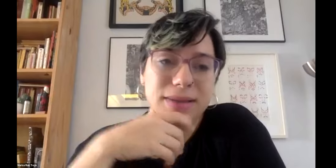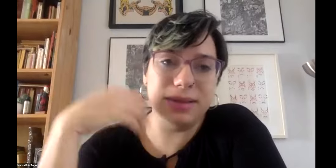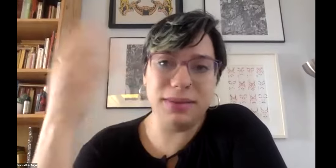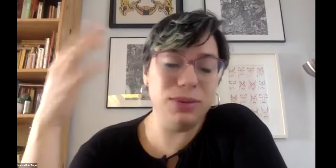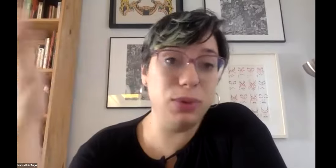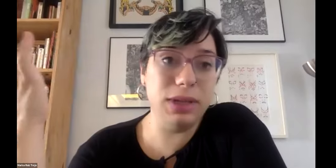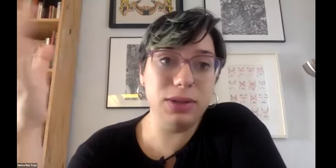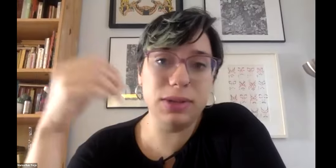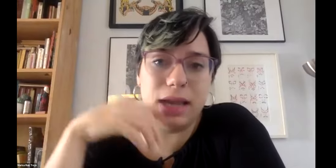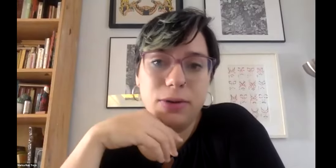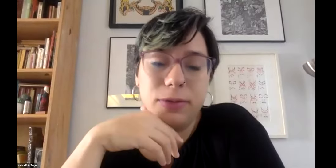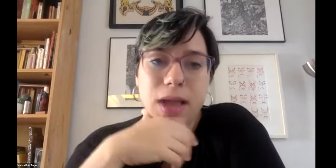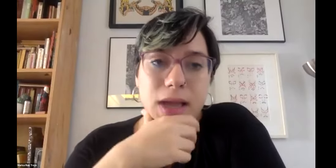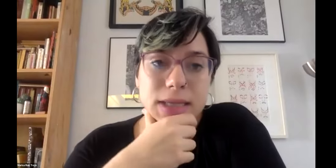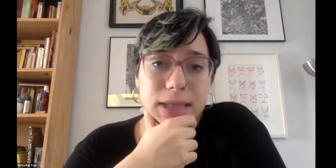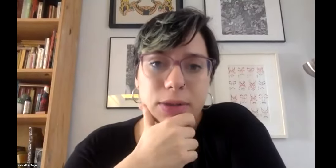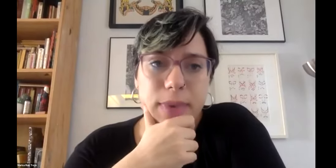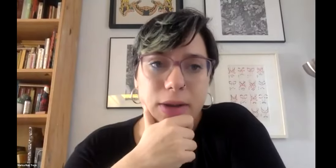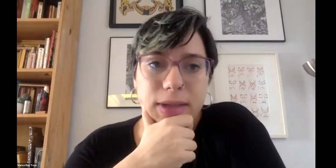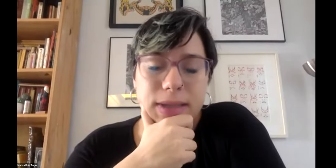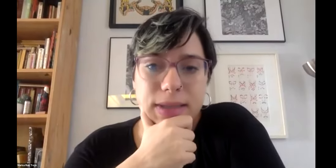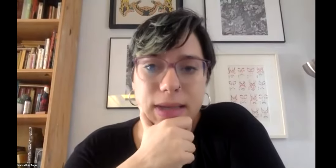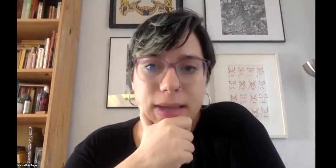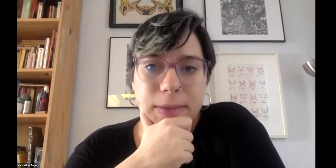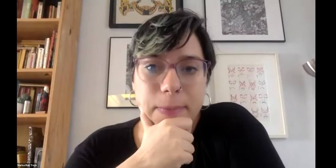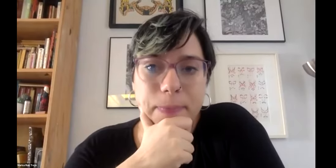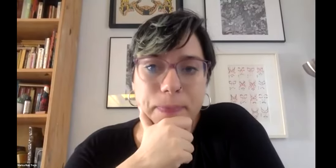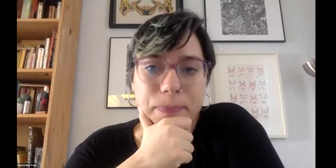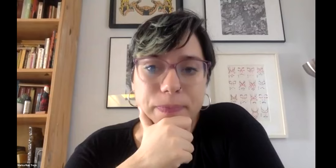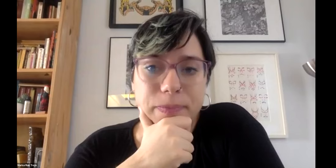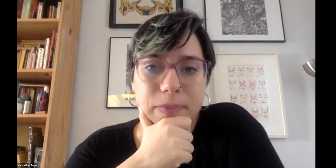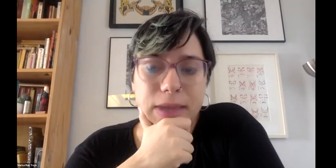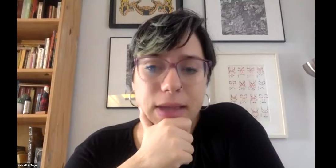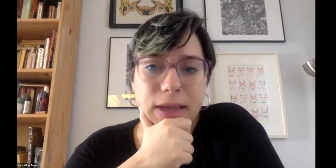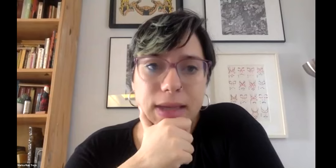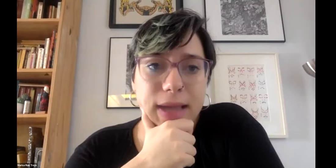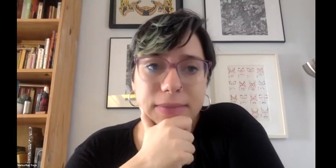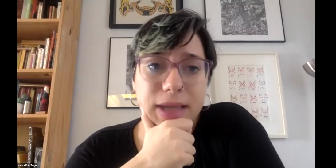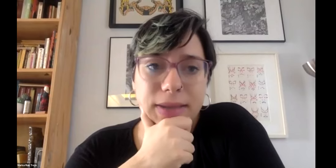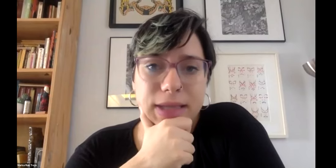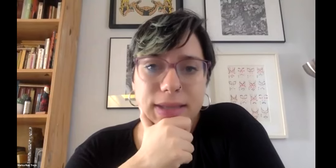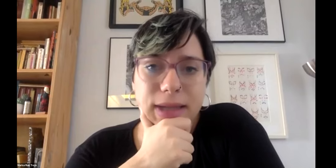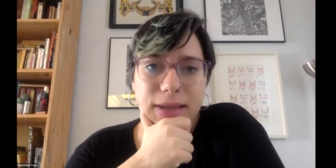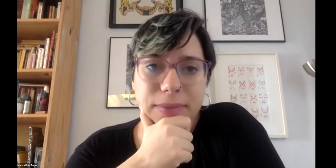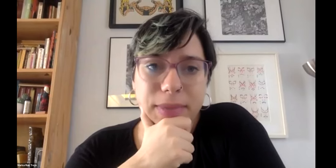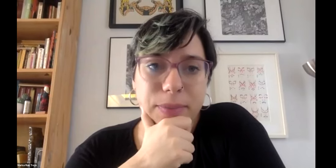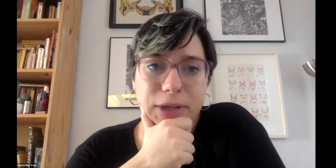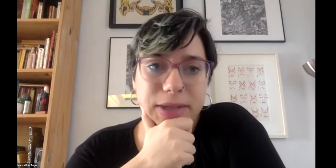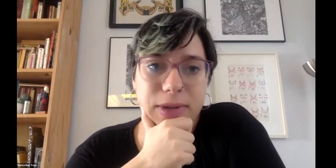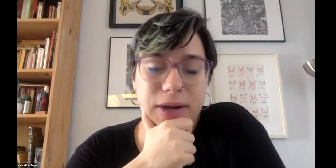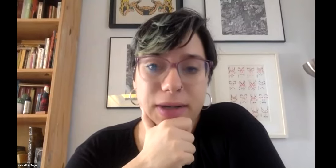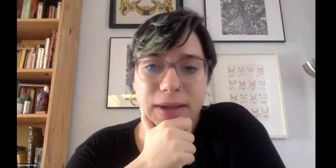is doing those kind of gender violence. And yeah, that's like